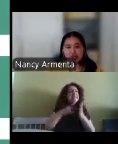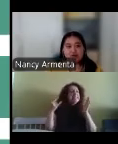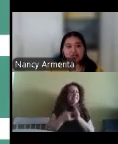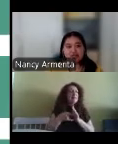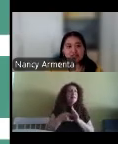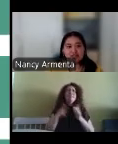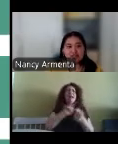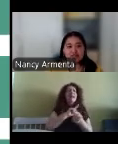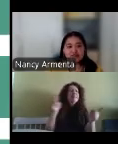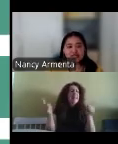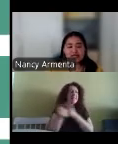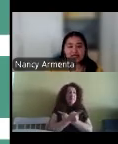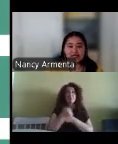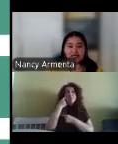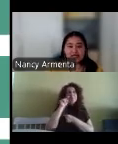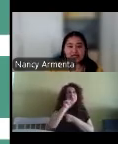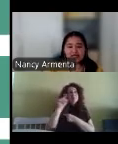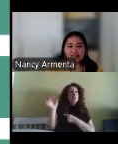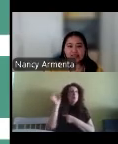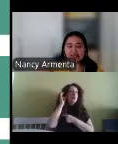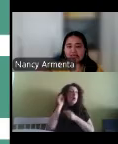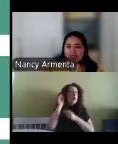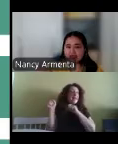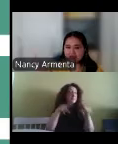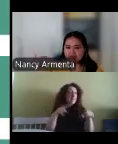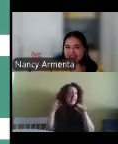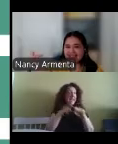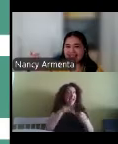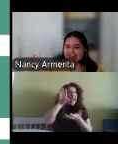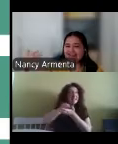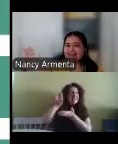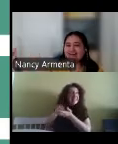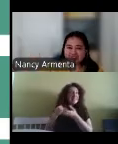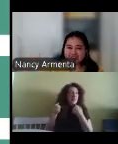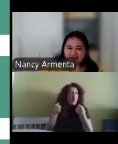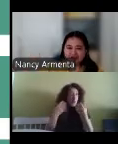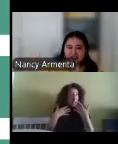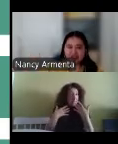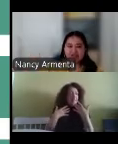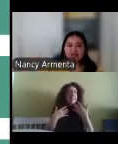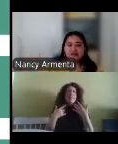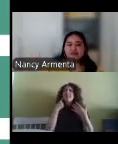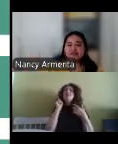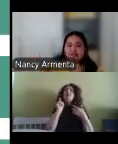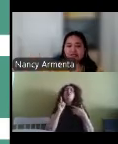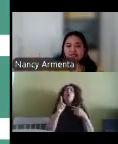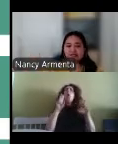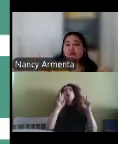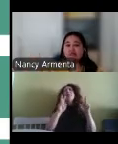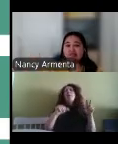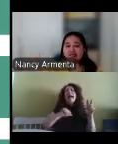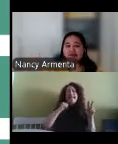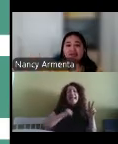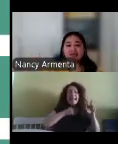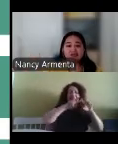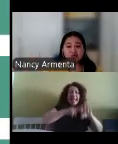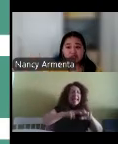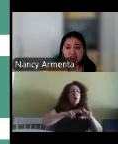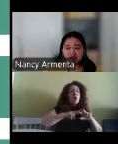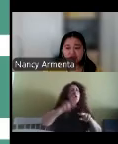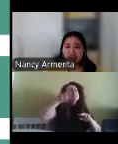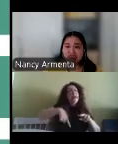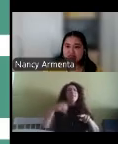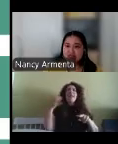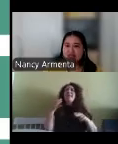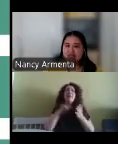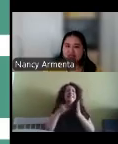las mujeres migrantes, es que se requiere, más allá de los aspectos clínicos, se requiere un sistema que